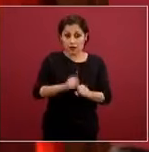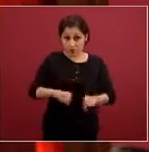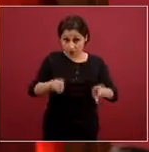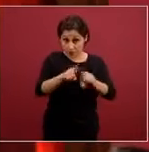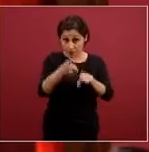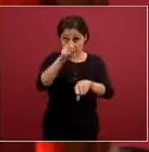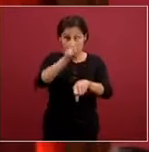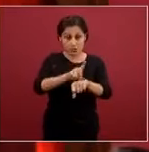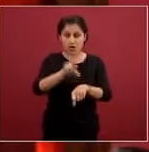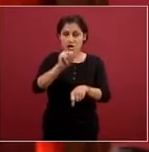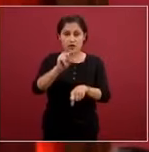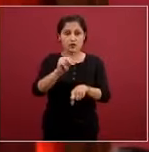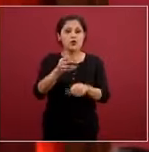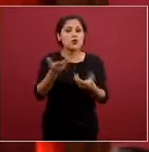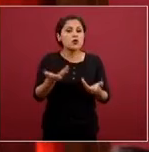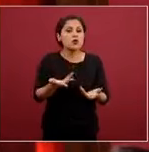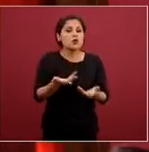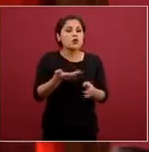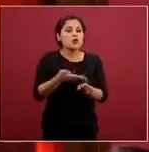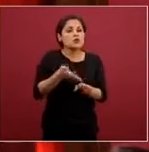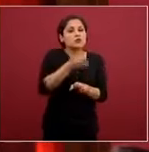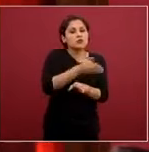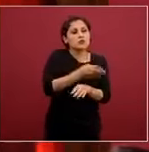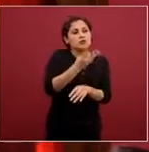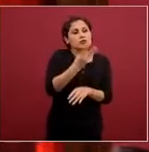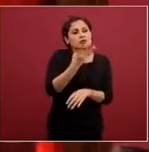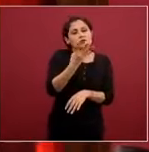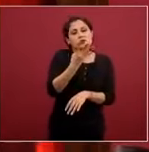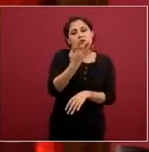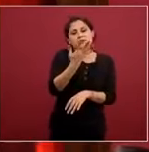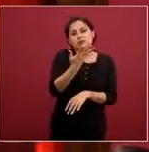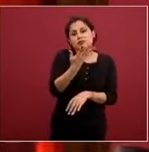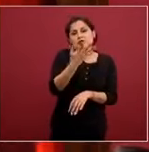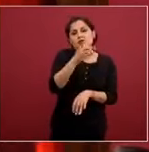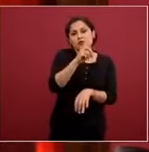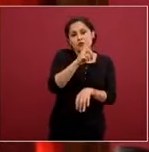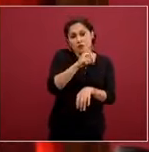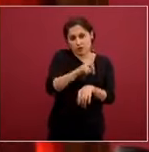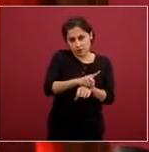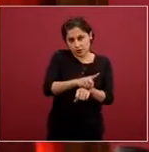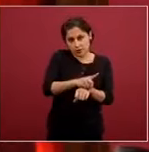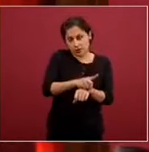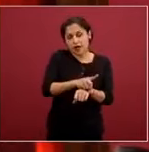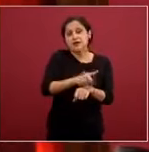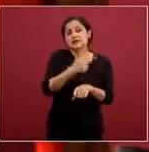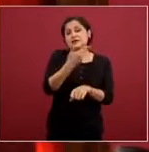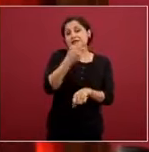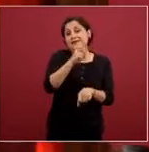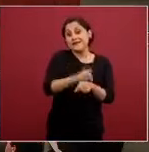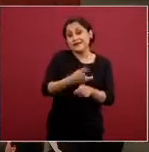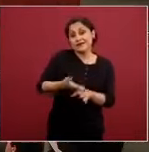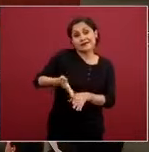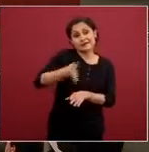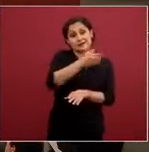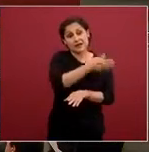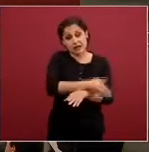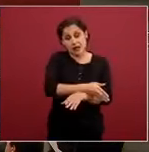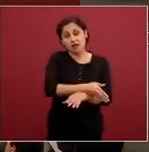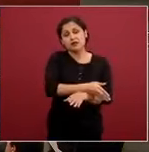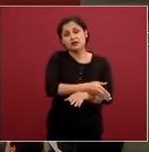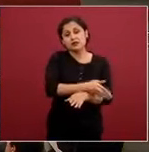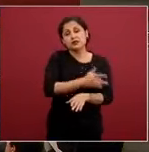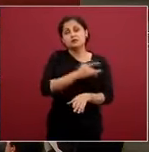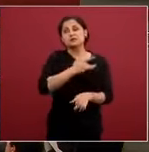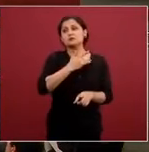que sus síntomas los iniciaron 3, 4, 5, hasta 7 días antes. Por lo tanto, se van distribuyendo